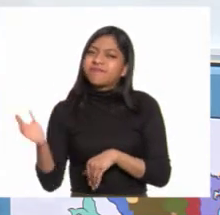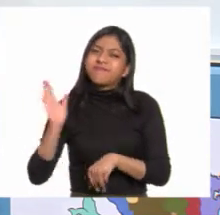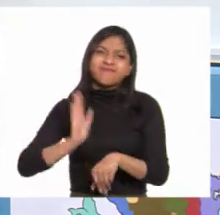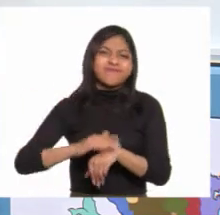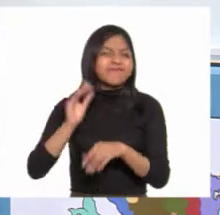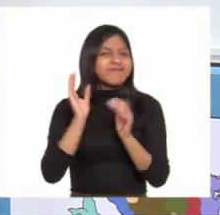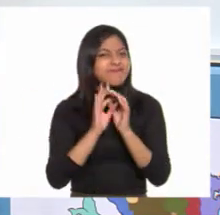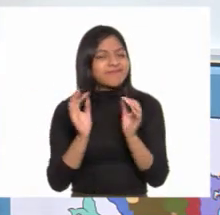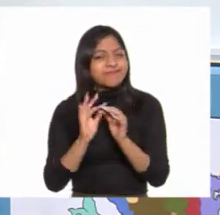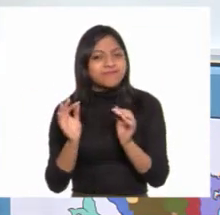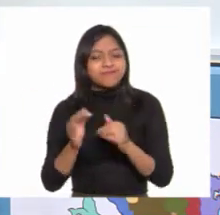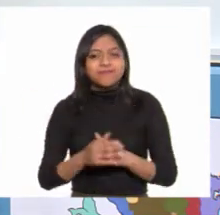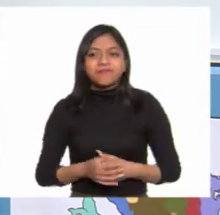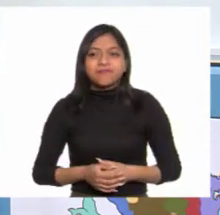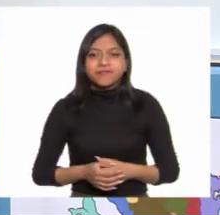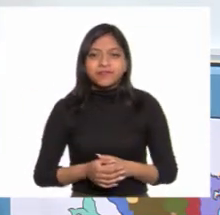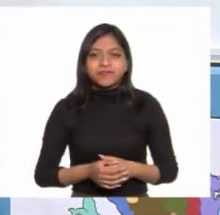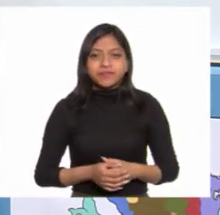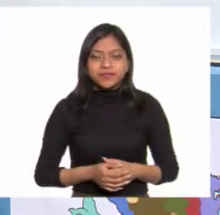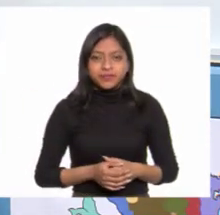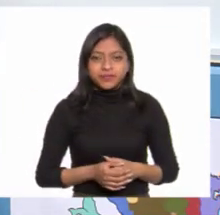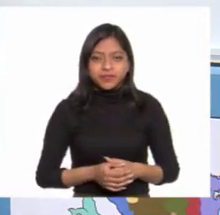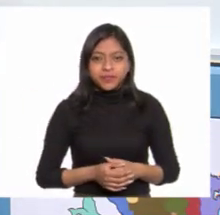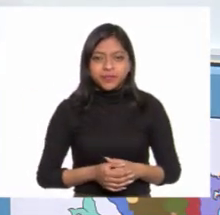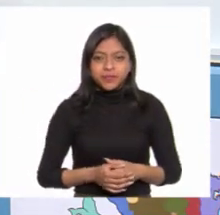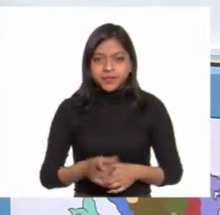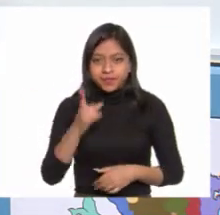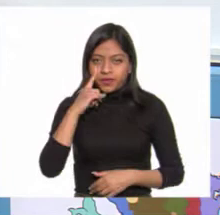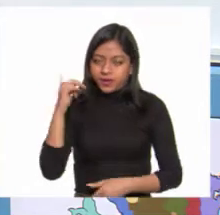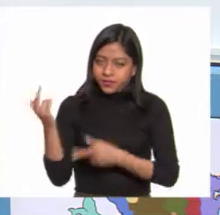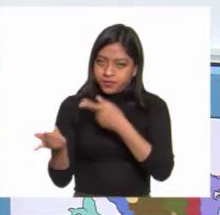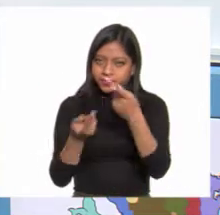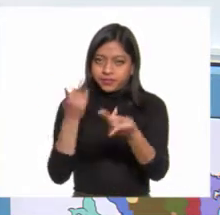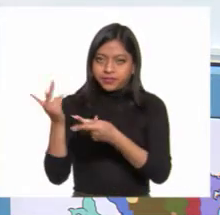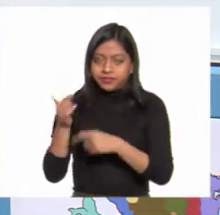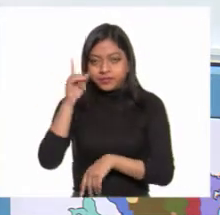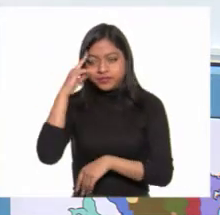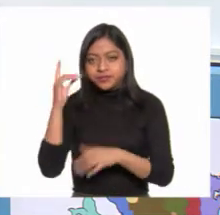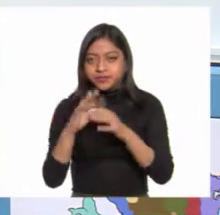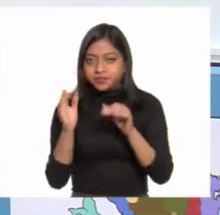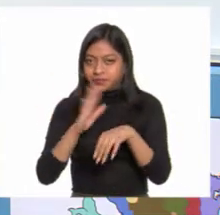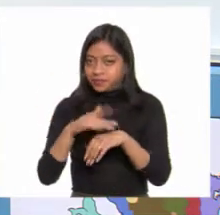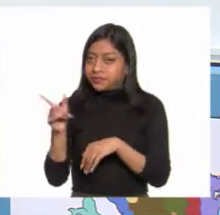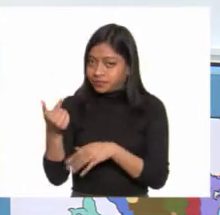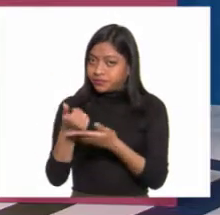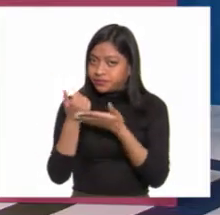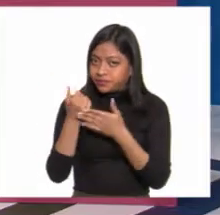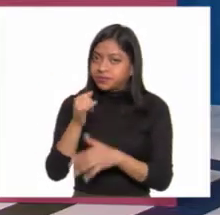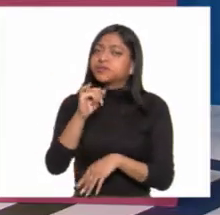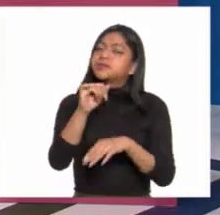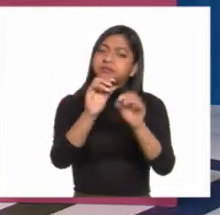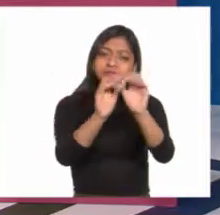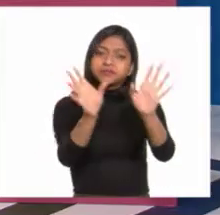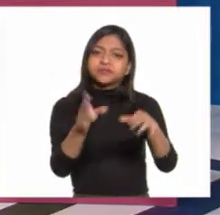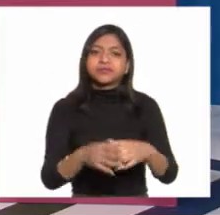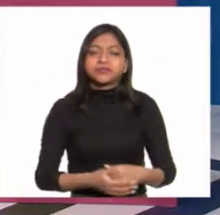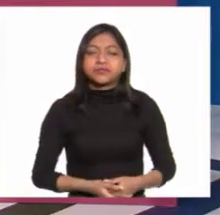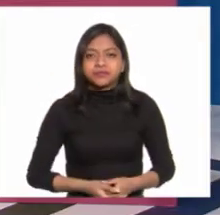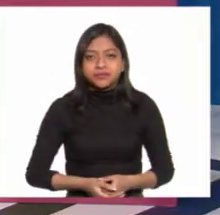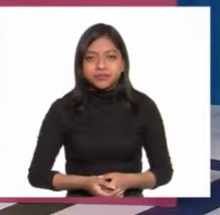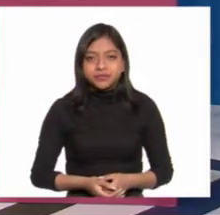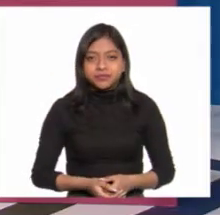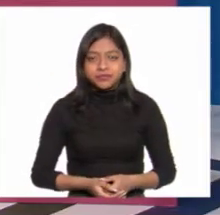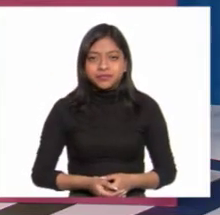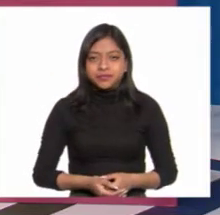más información con base en las siguientes preguntas, ¿me ayudarías? Claro que sí. Jenny,